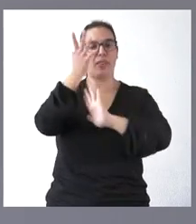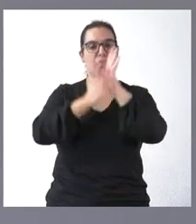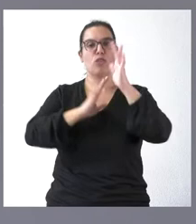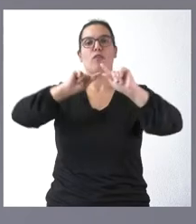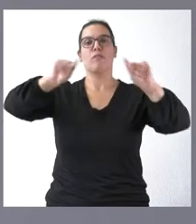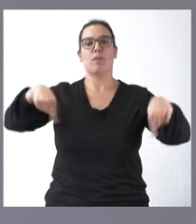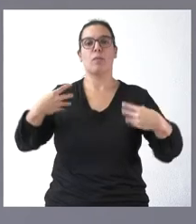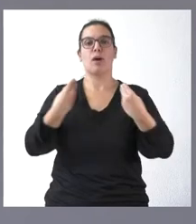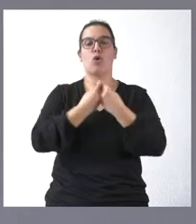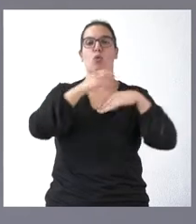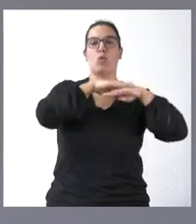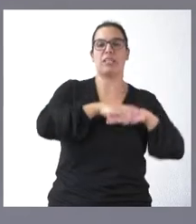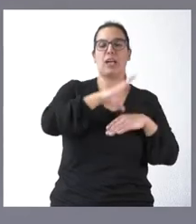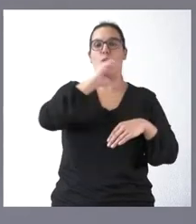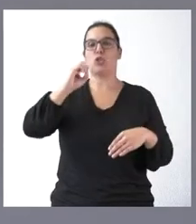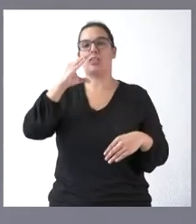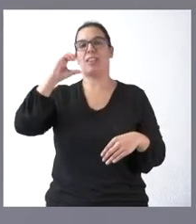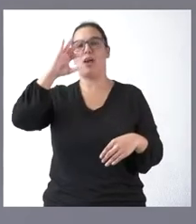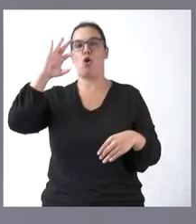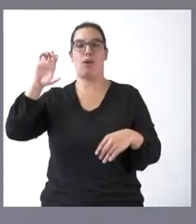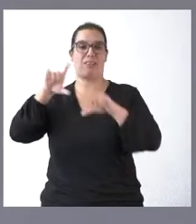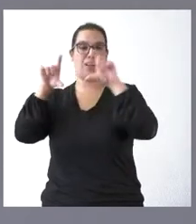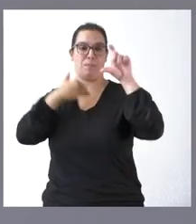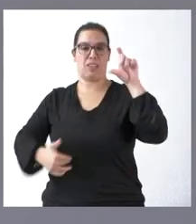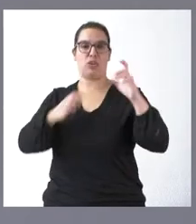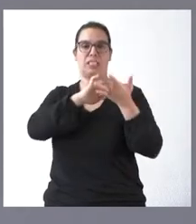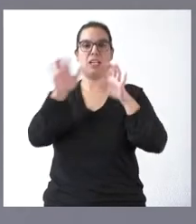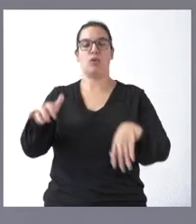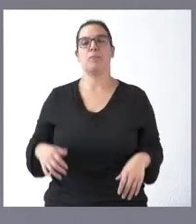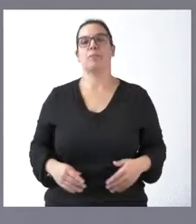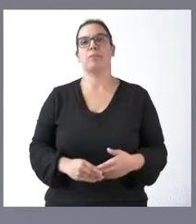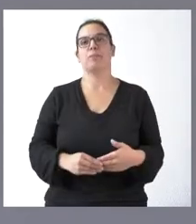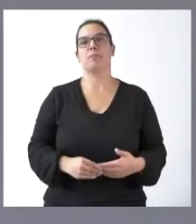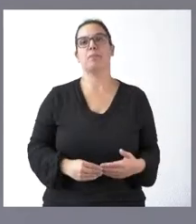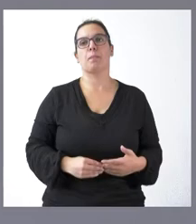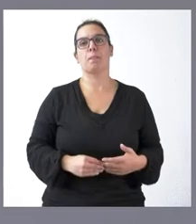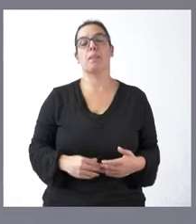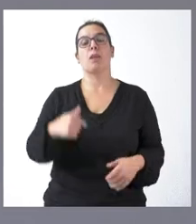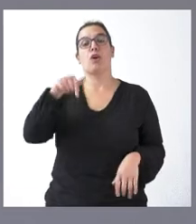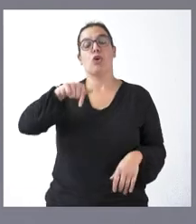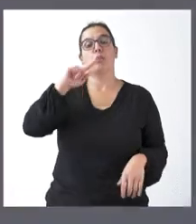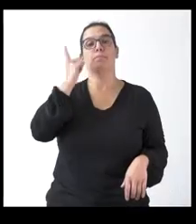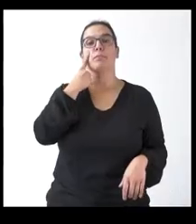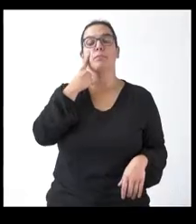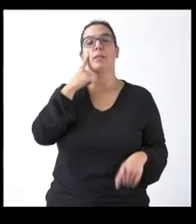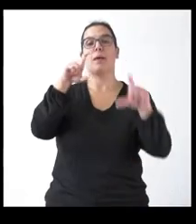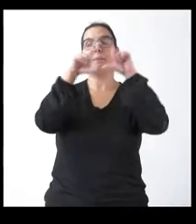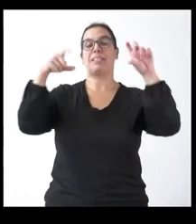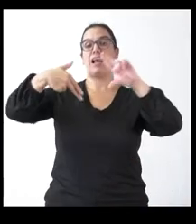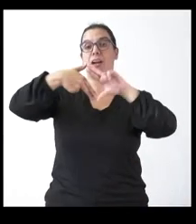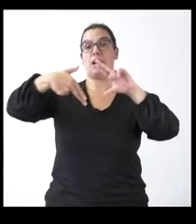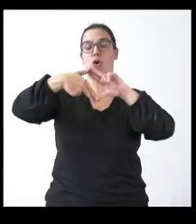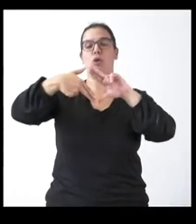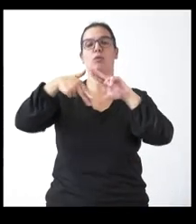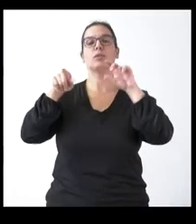comisiones obreras y con ceo de Castilla y León a mi parte una última hoy hemos conocido que Renault va a entregar